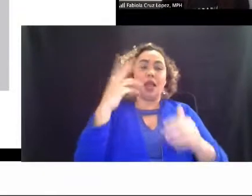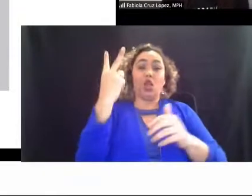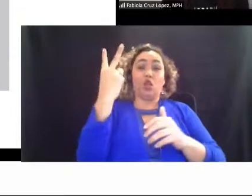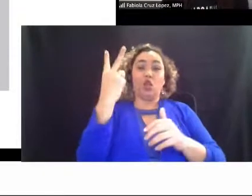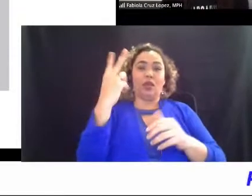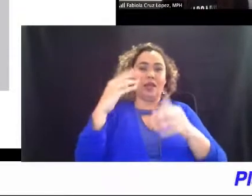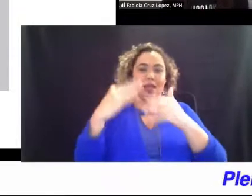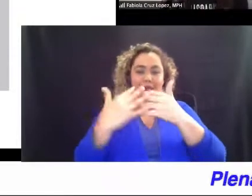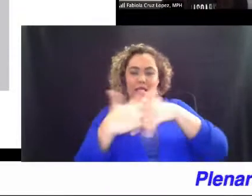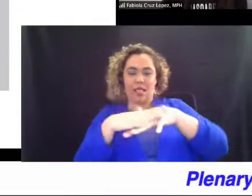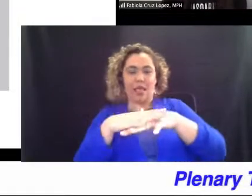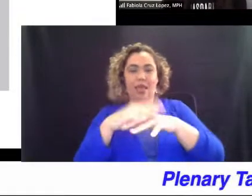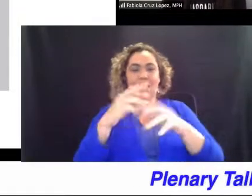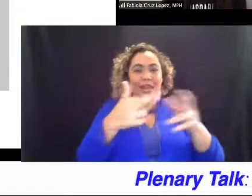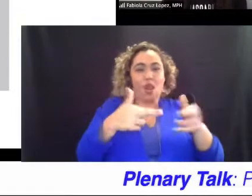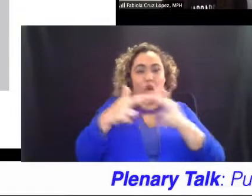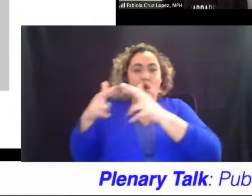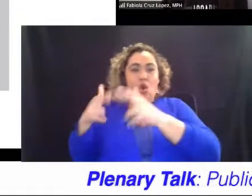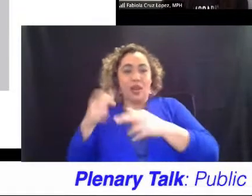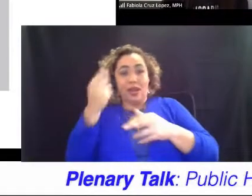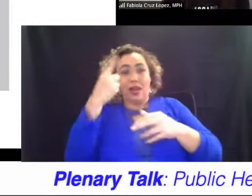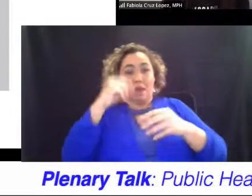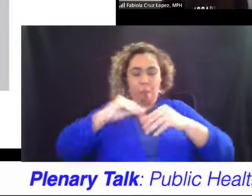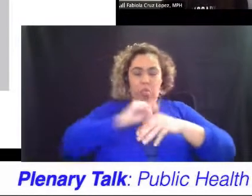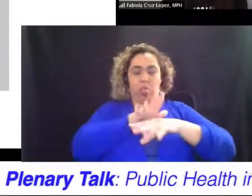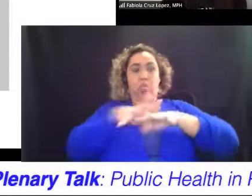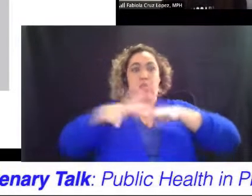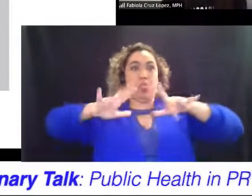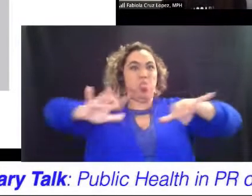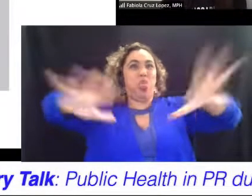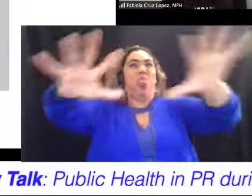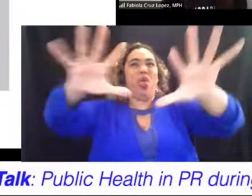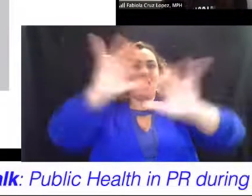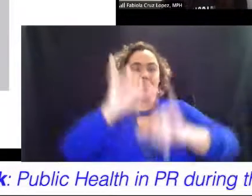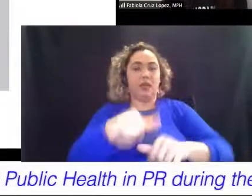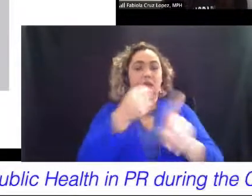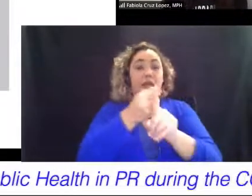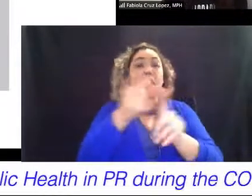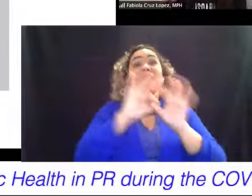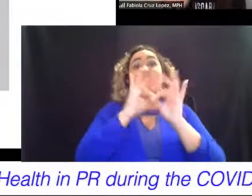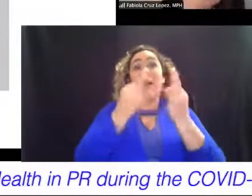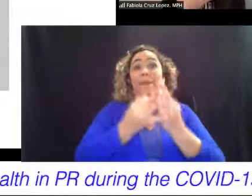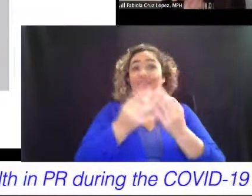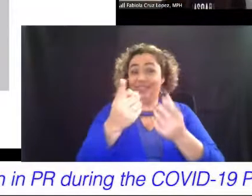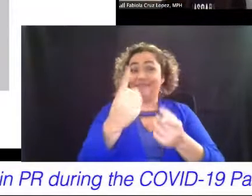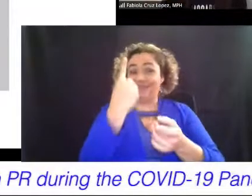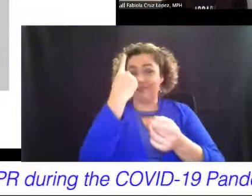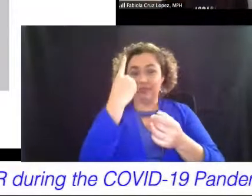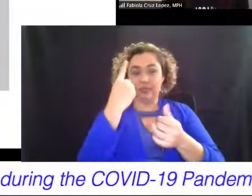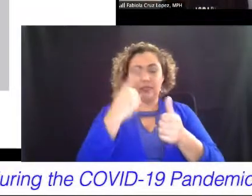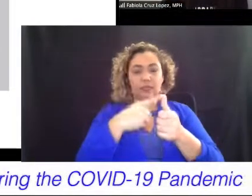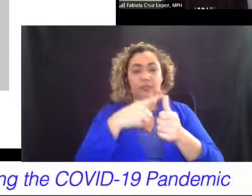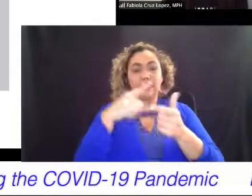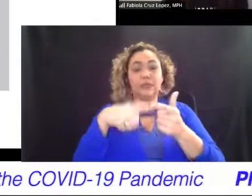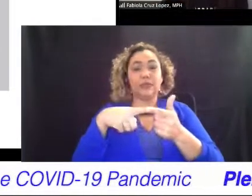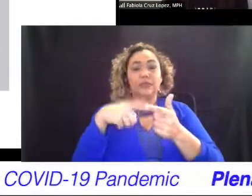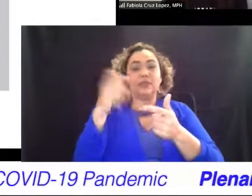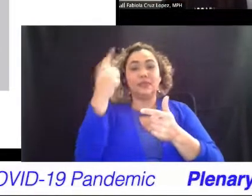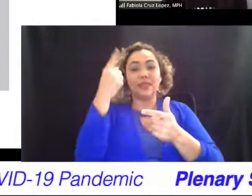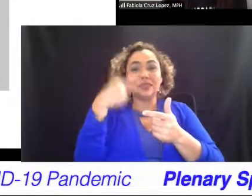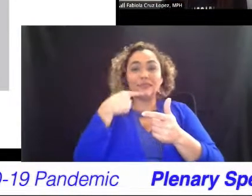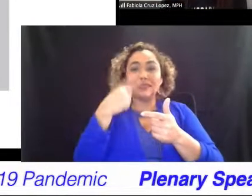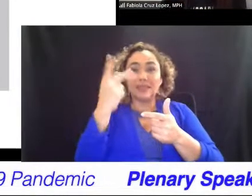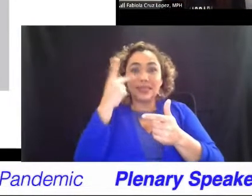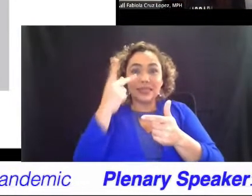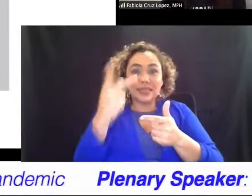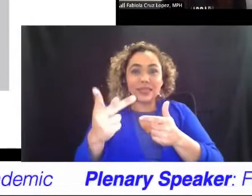regiones. Dentro de lo que son los brotes, pues tenemos, claro, el escenario familiar, al igual que también las exposiciones que la habíamos visto por